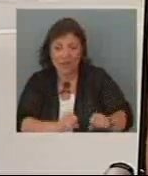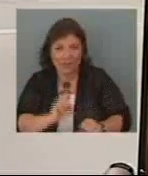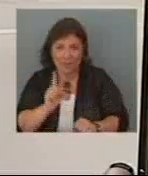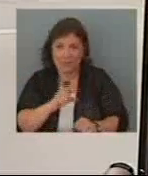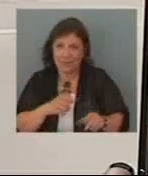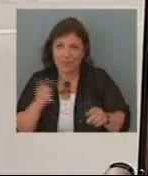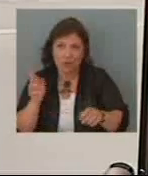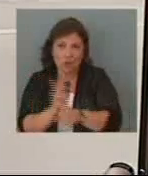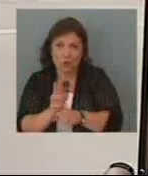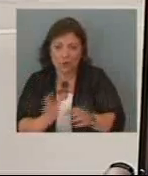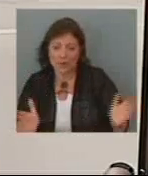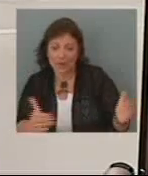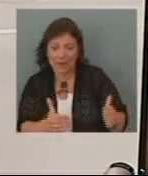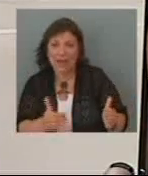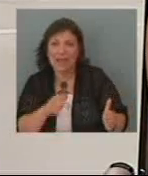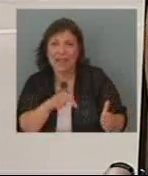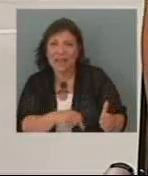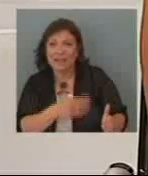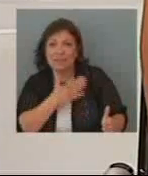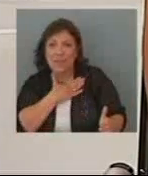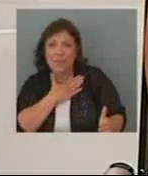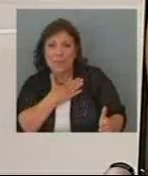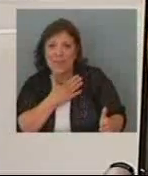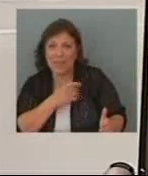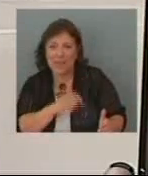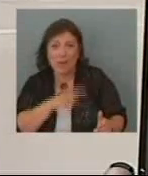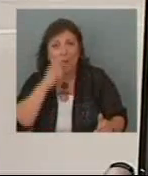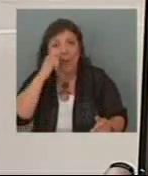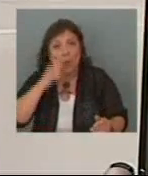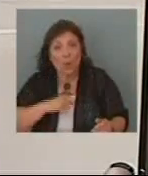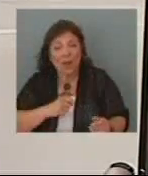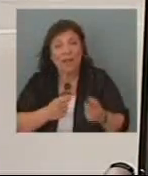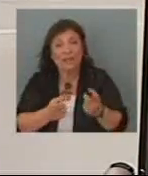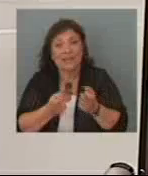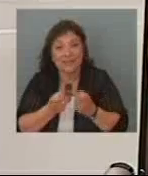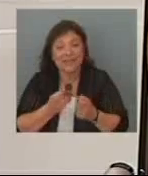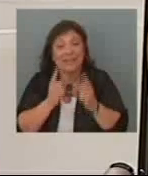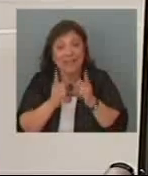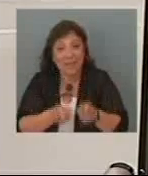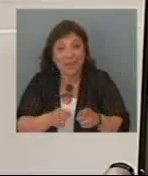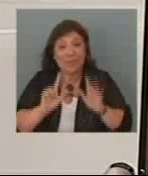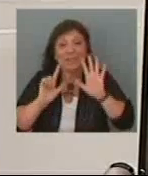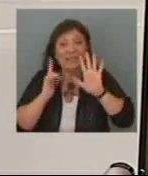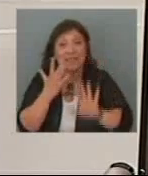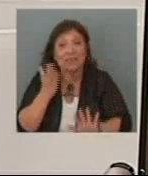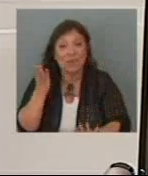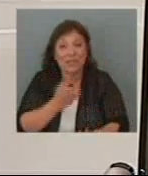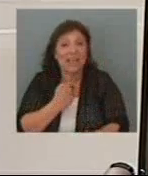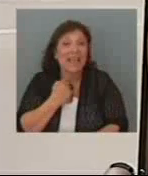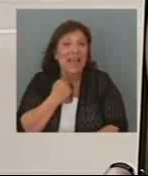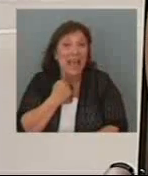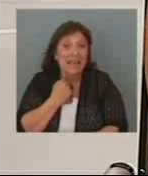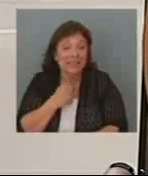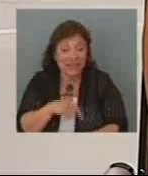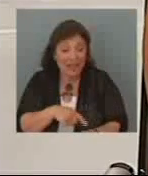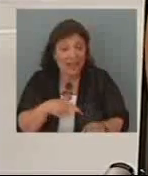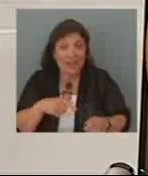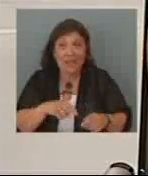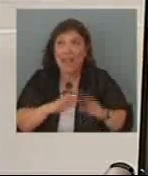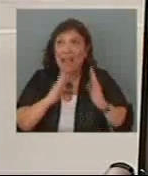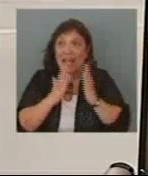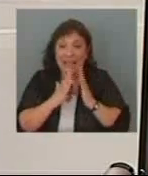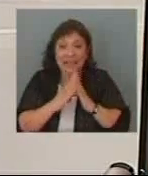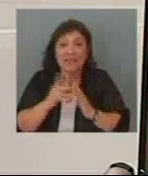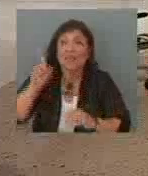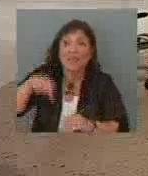que ellos entienden que es su feudo natural. Y además Ucrania necesita de Moscú porque el 75% del gas que consumen los ucranianos viene